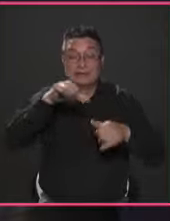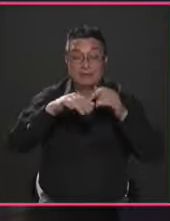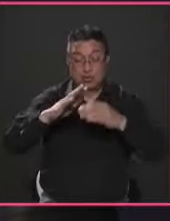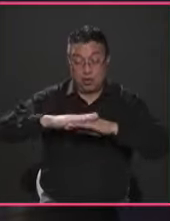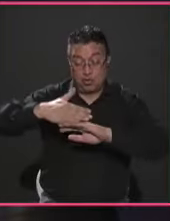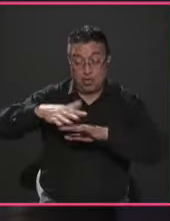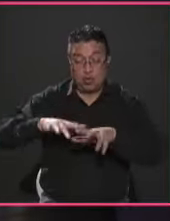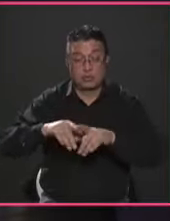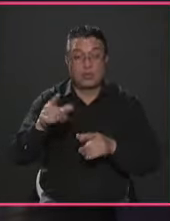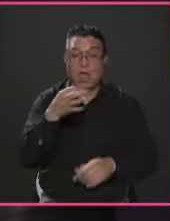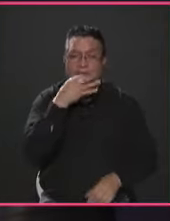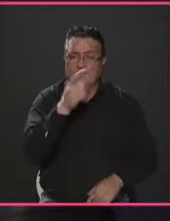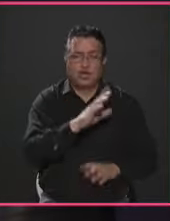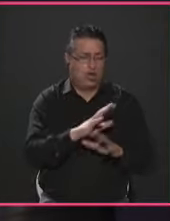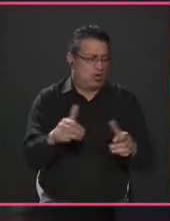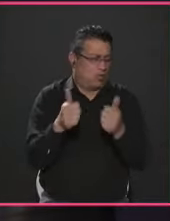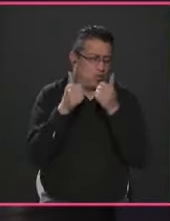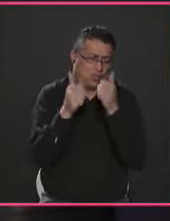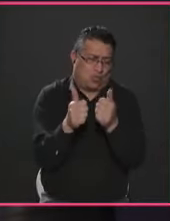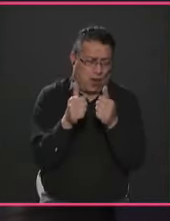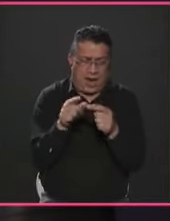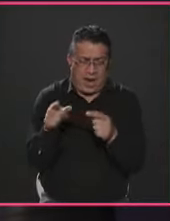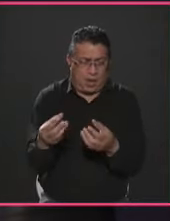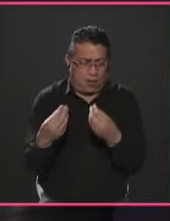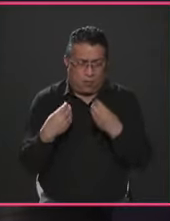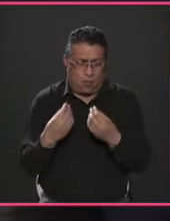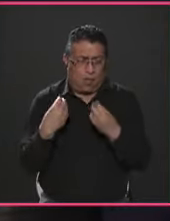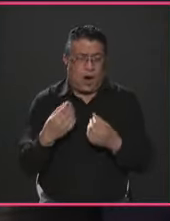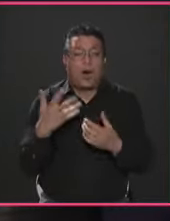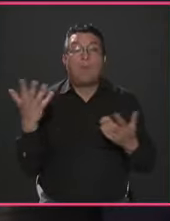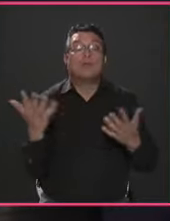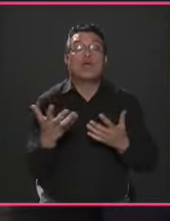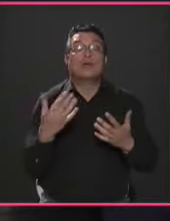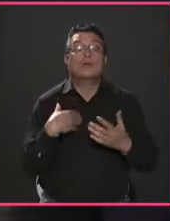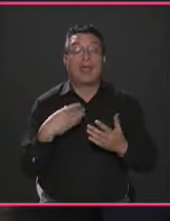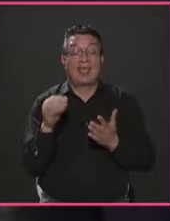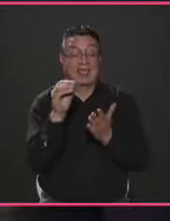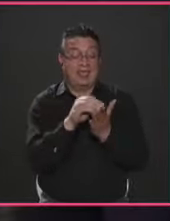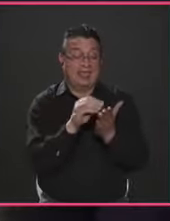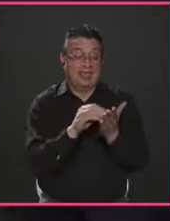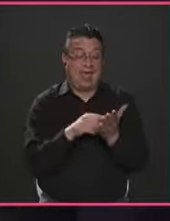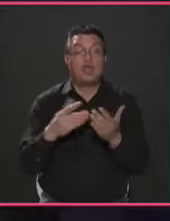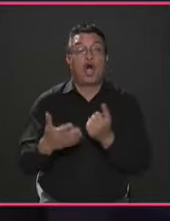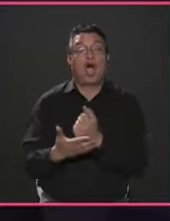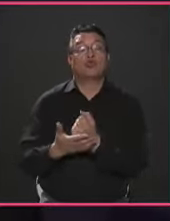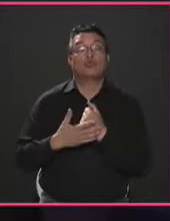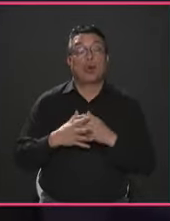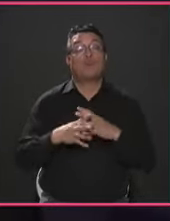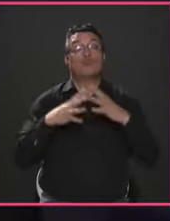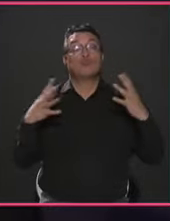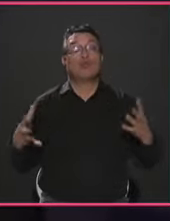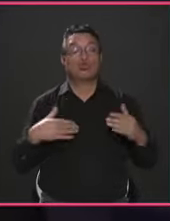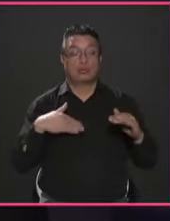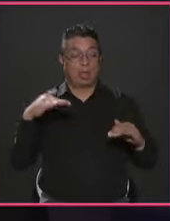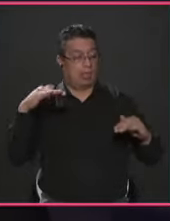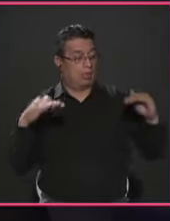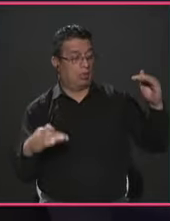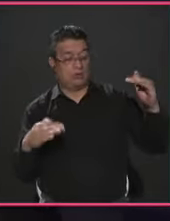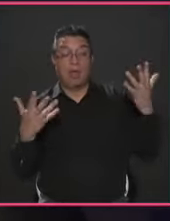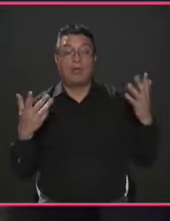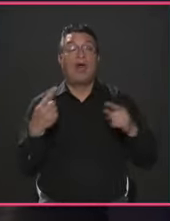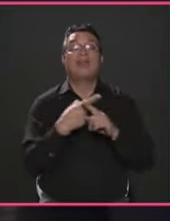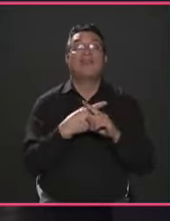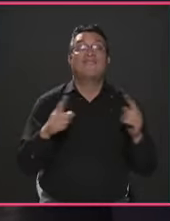consideran como un paraíso Porque estos datos ayudan mucho son difíciles